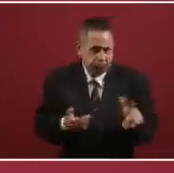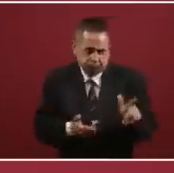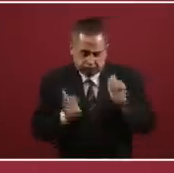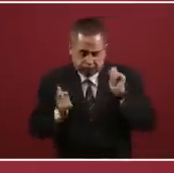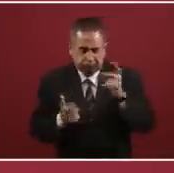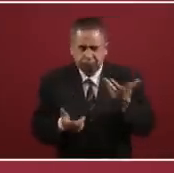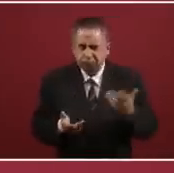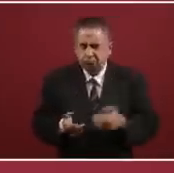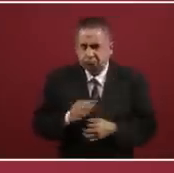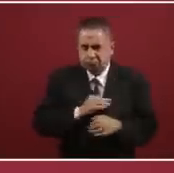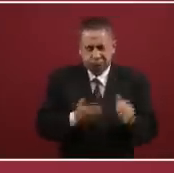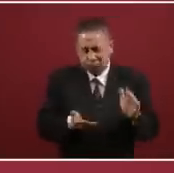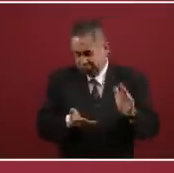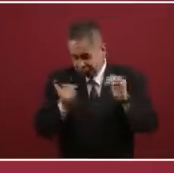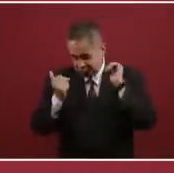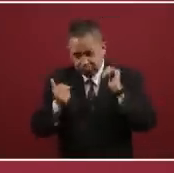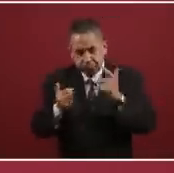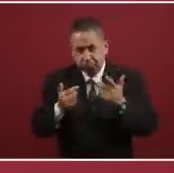Son ahorros